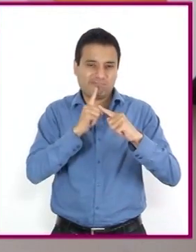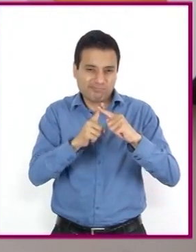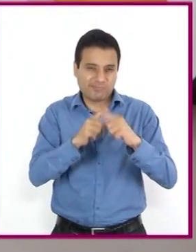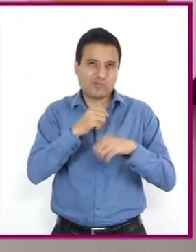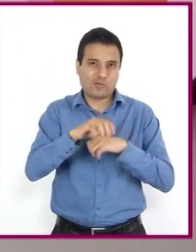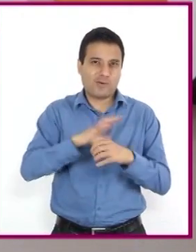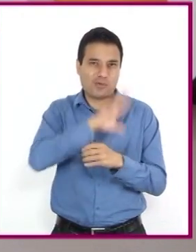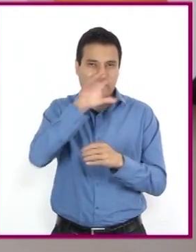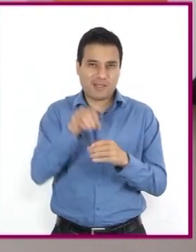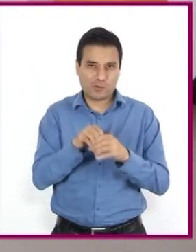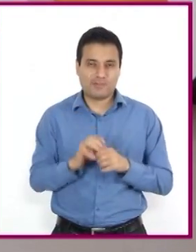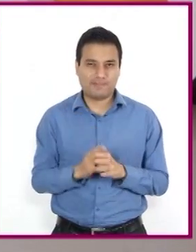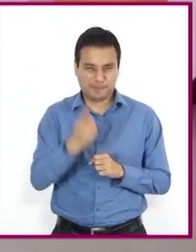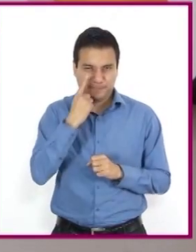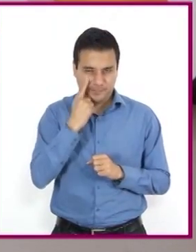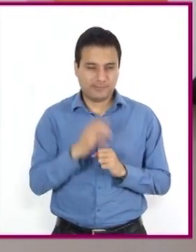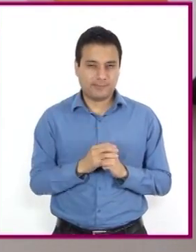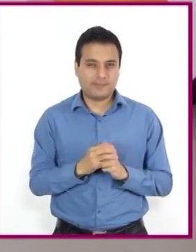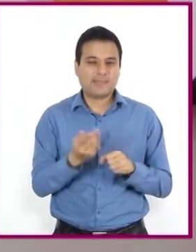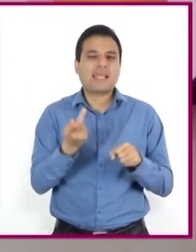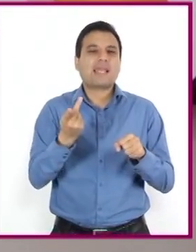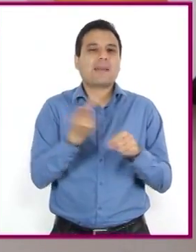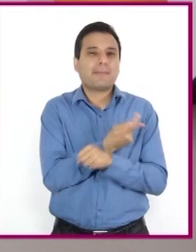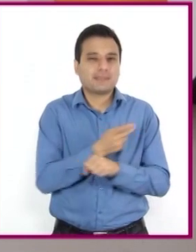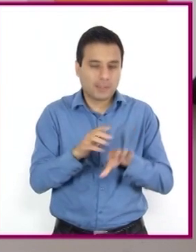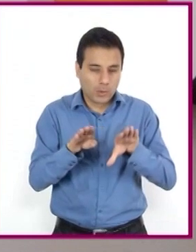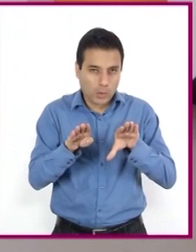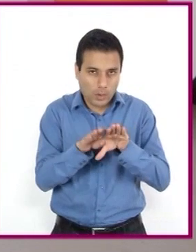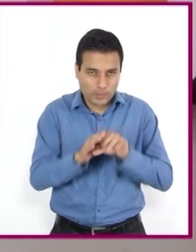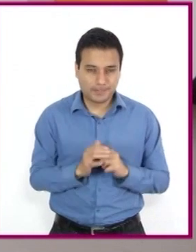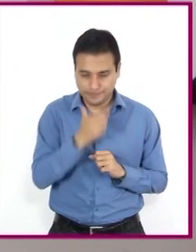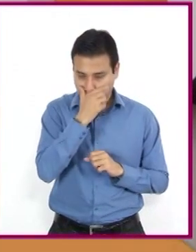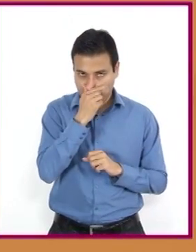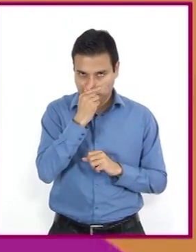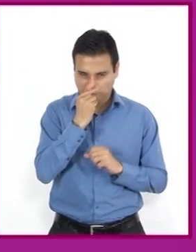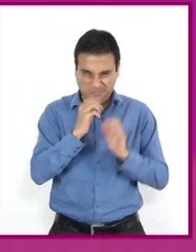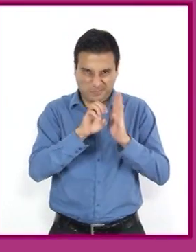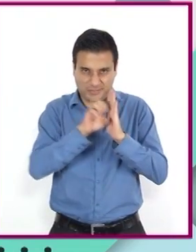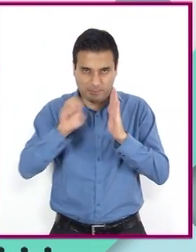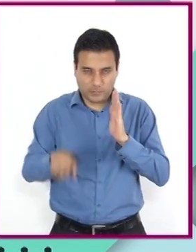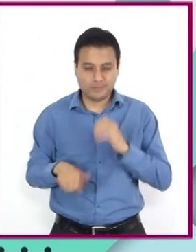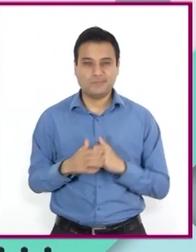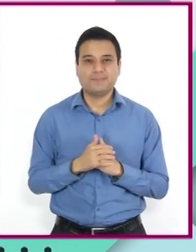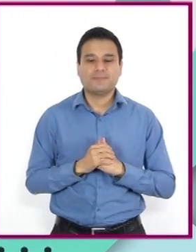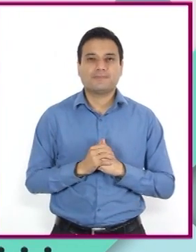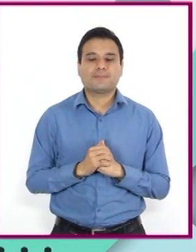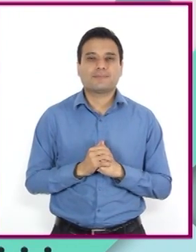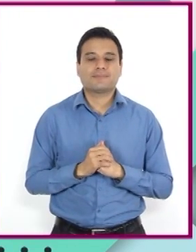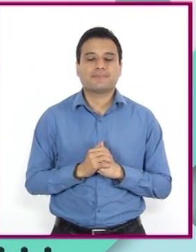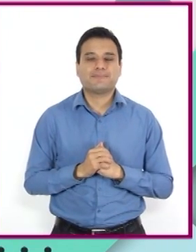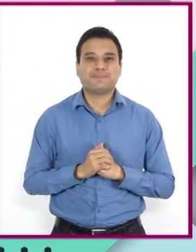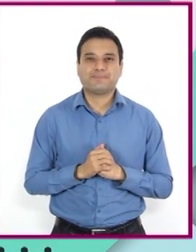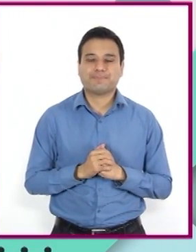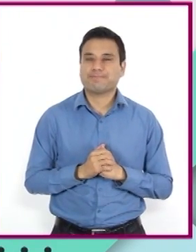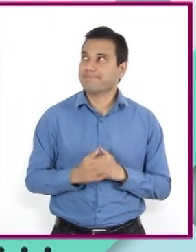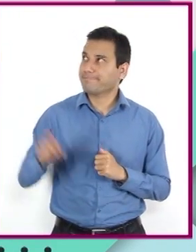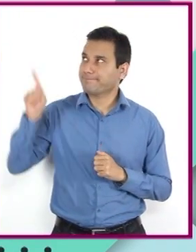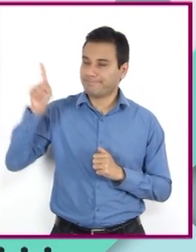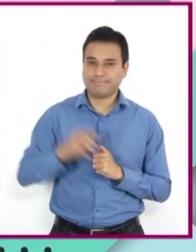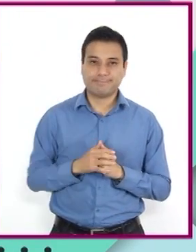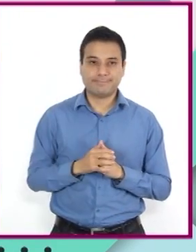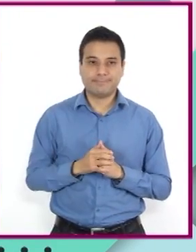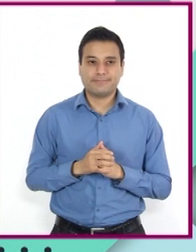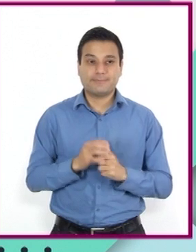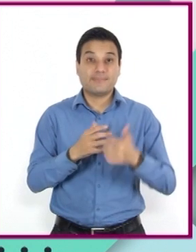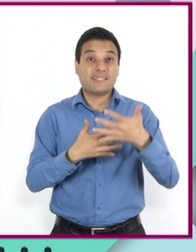enteros. Veamos qué pasa en este caso. Supongamos que ahora la operación es la siguiente. 15